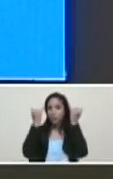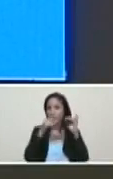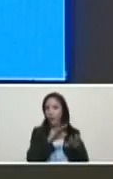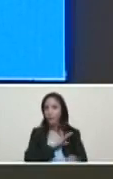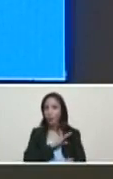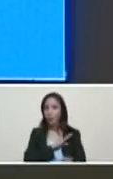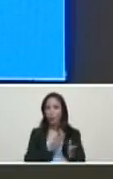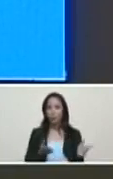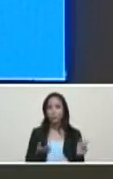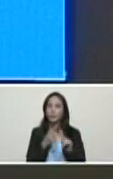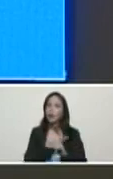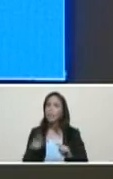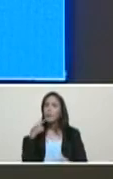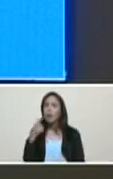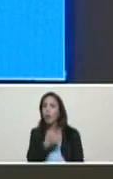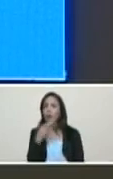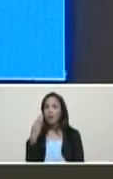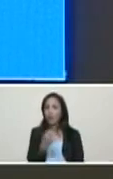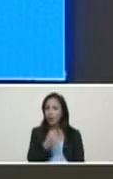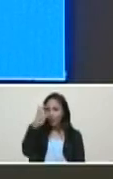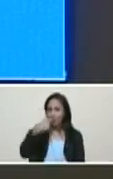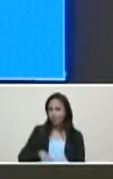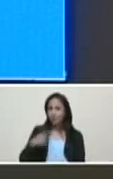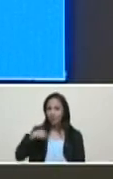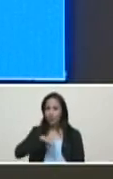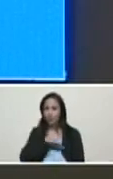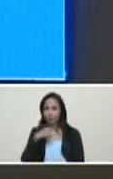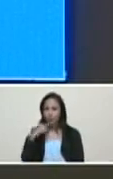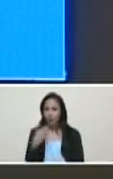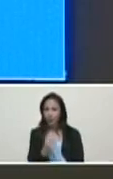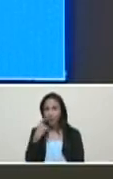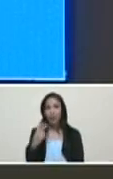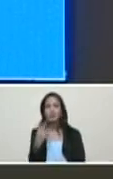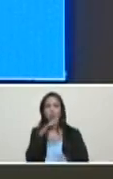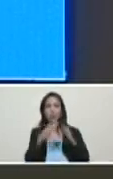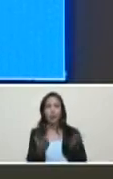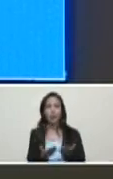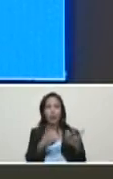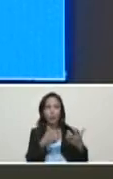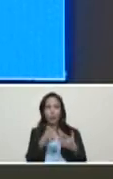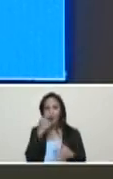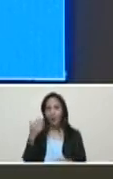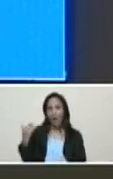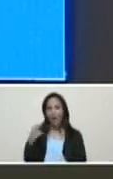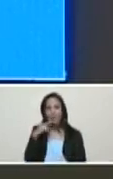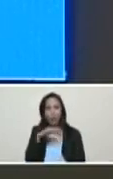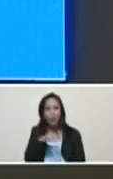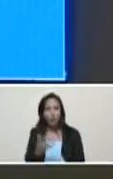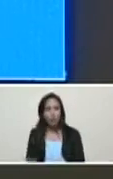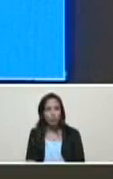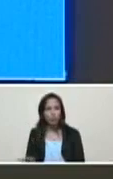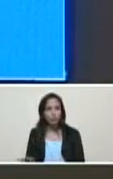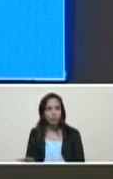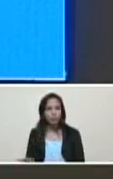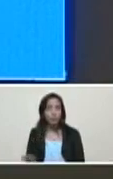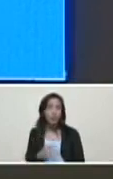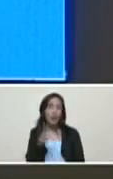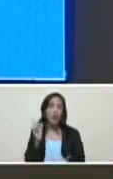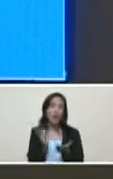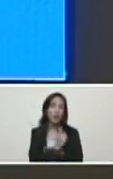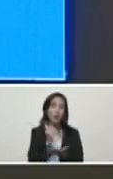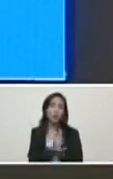¿Y dónde está la versión de la verdad de lo que sucedió? En ese caso, está por ahí, quizás en algún libro